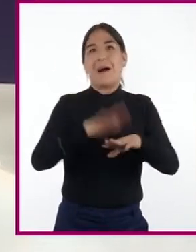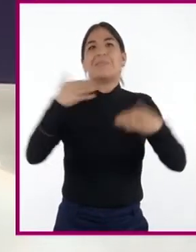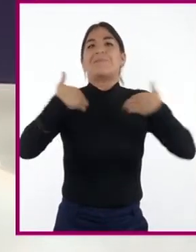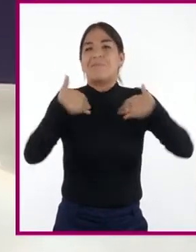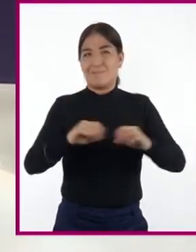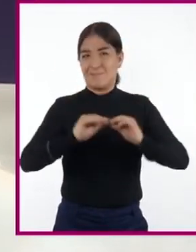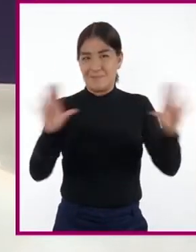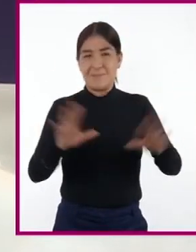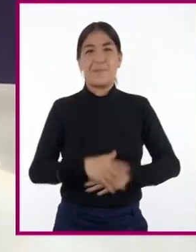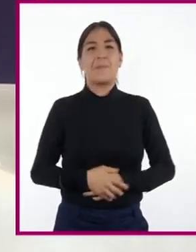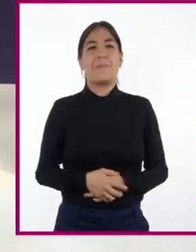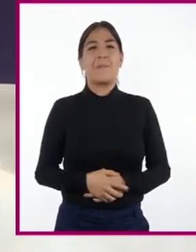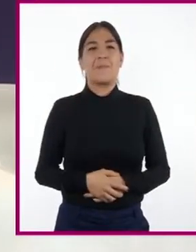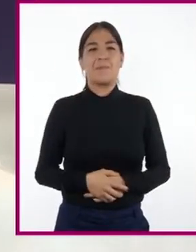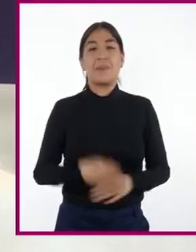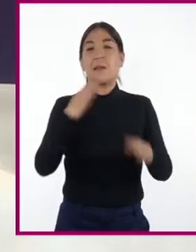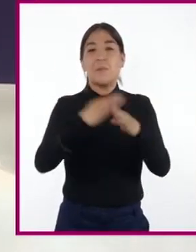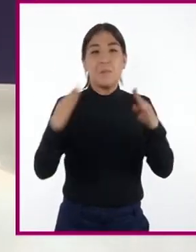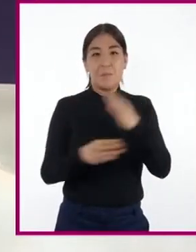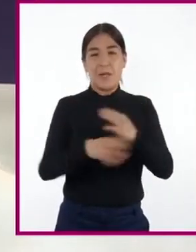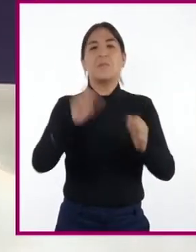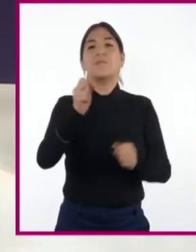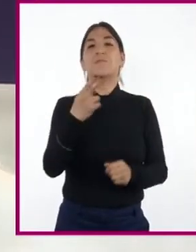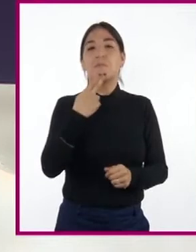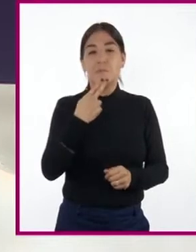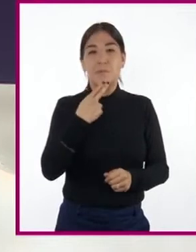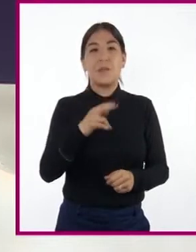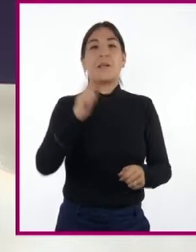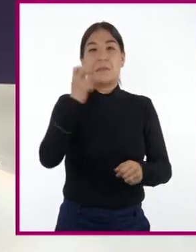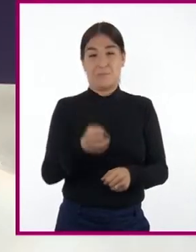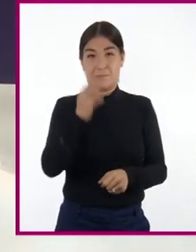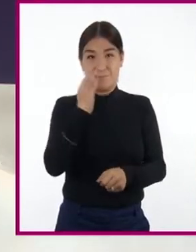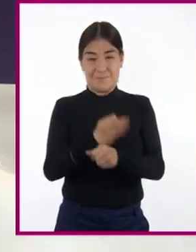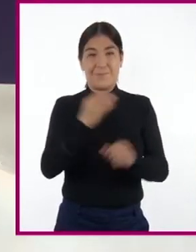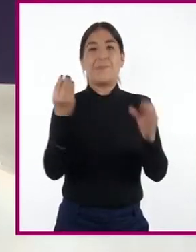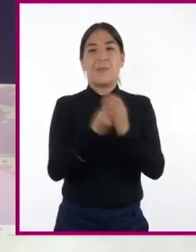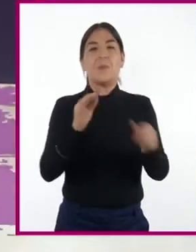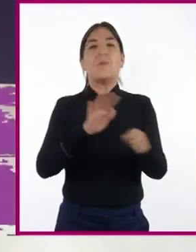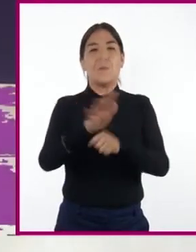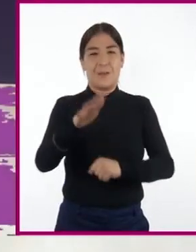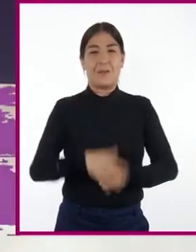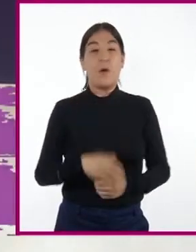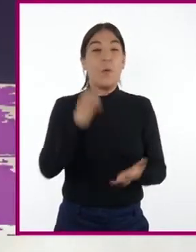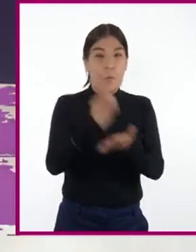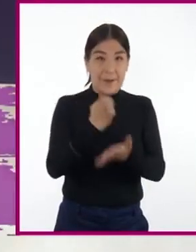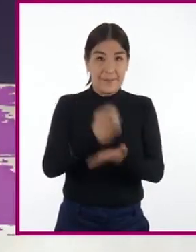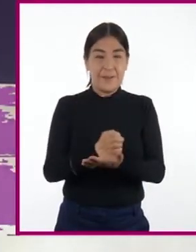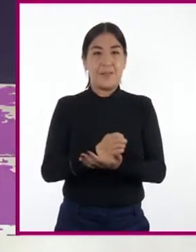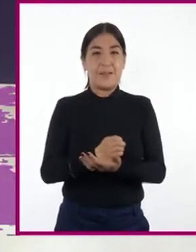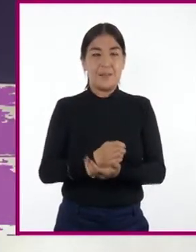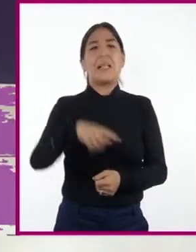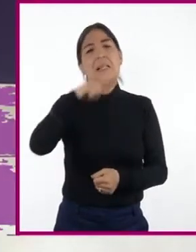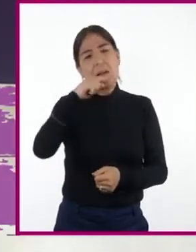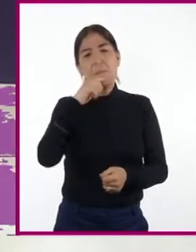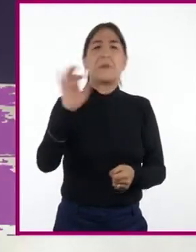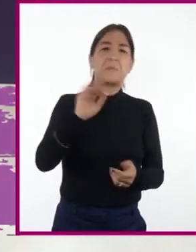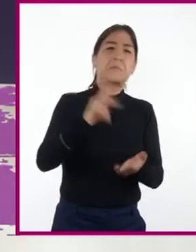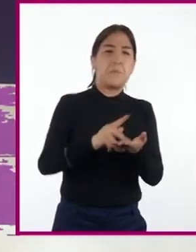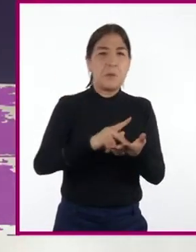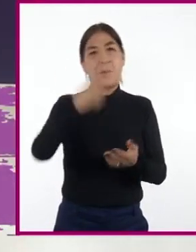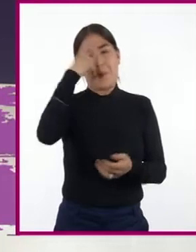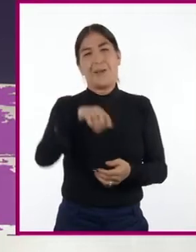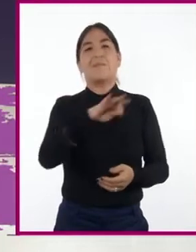tema. Los materiales que vamos a necesitar en esta sesión son cuaderno y lápiz o pluma para